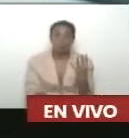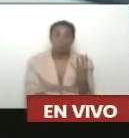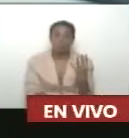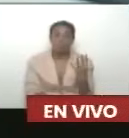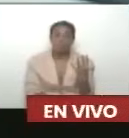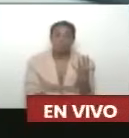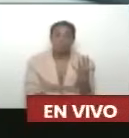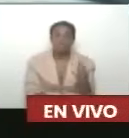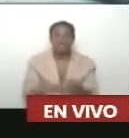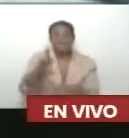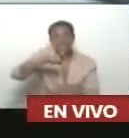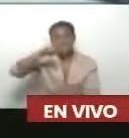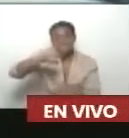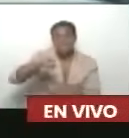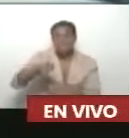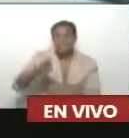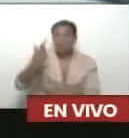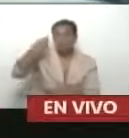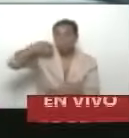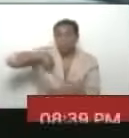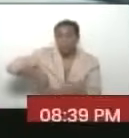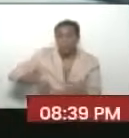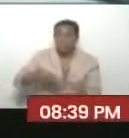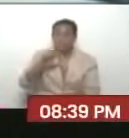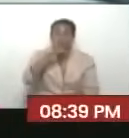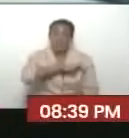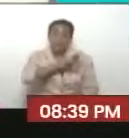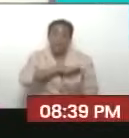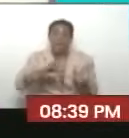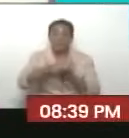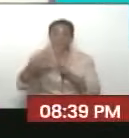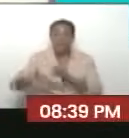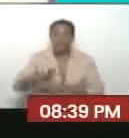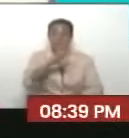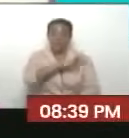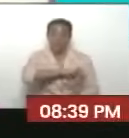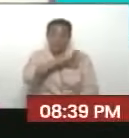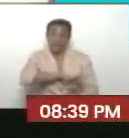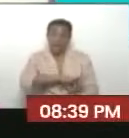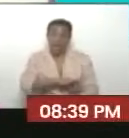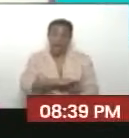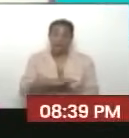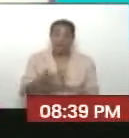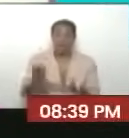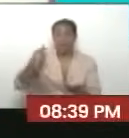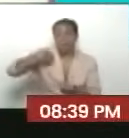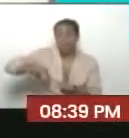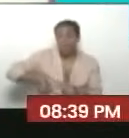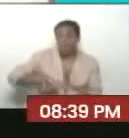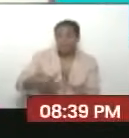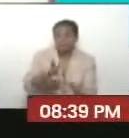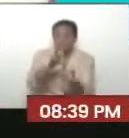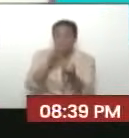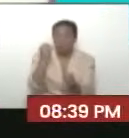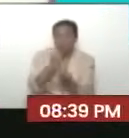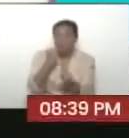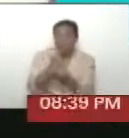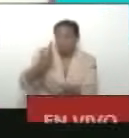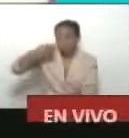La necesidad de recuperar el estado de bienestar social, los derechos sociales, los derechos salariales, los derechos de los